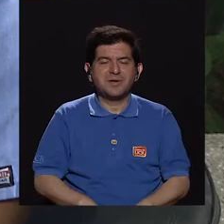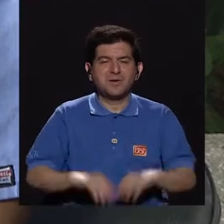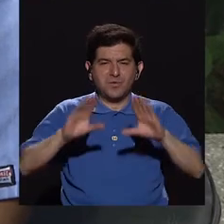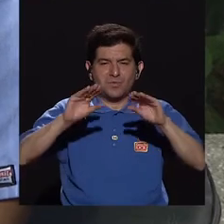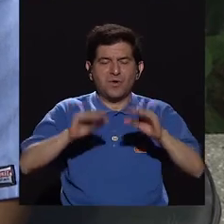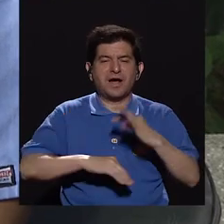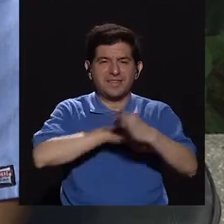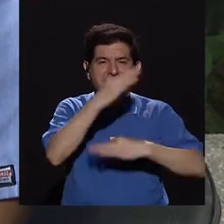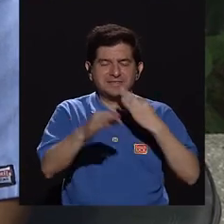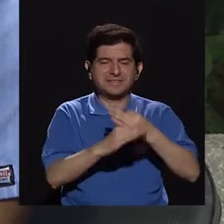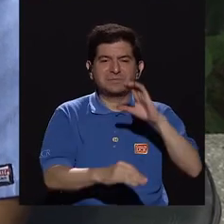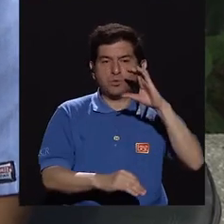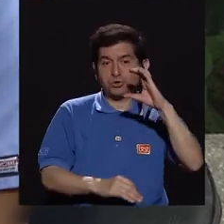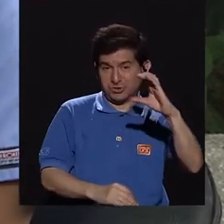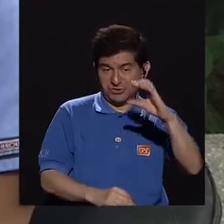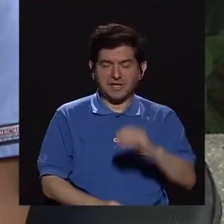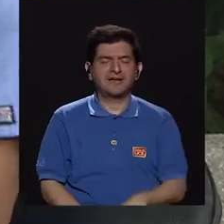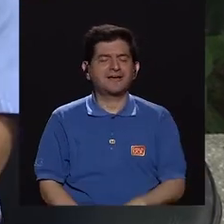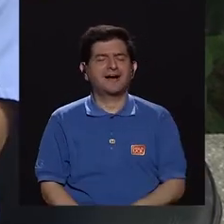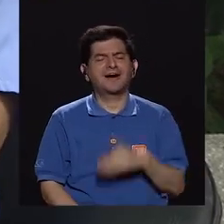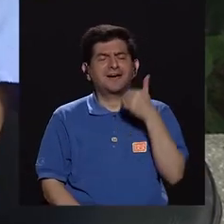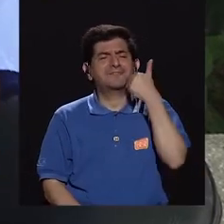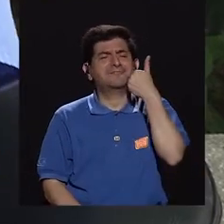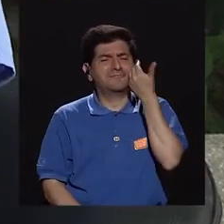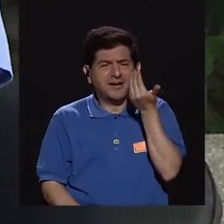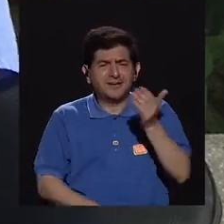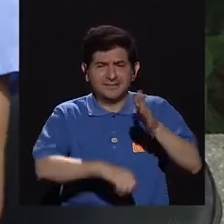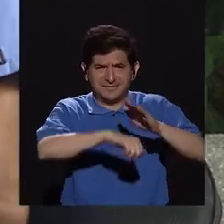C, ayudan porque